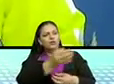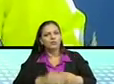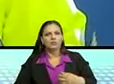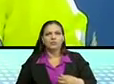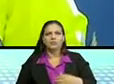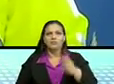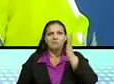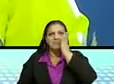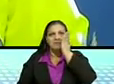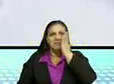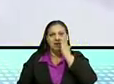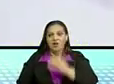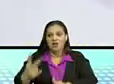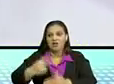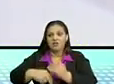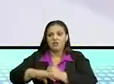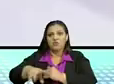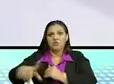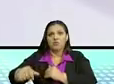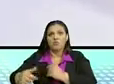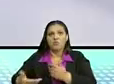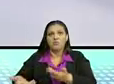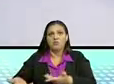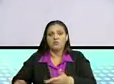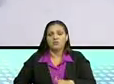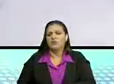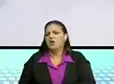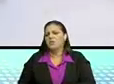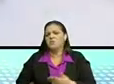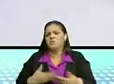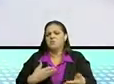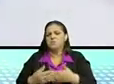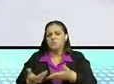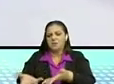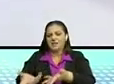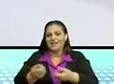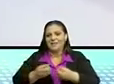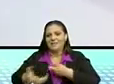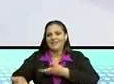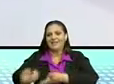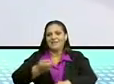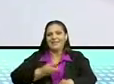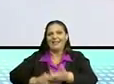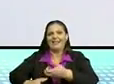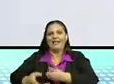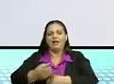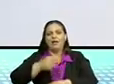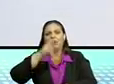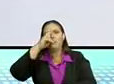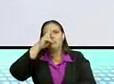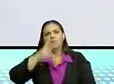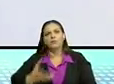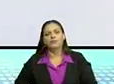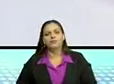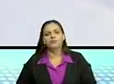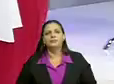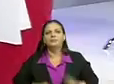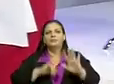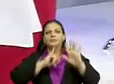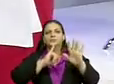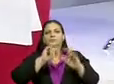solapadora, complaciente del delito del hijo, su hijo nunca va a tener una mejor vida. 6:31, cambiamos de tema, mi